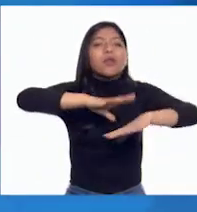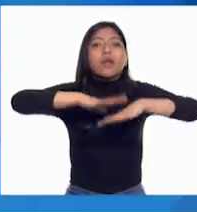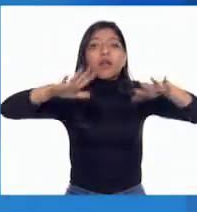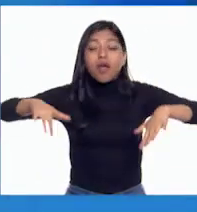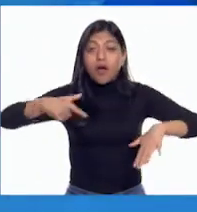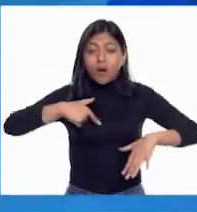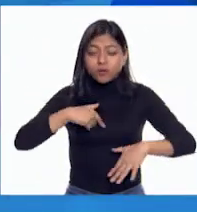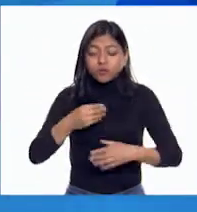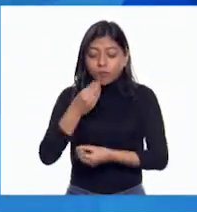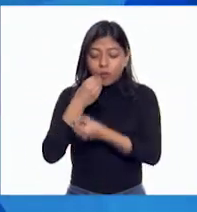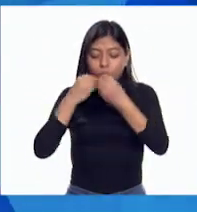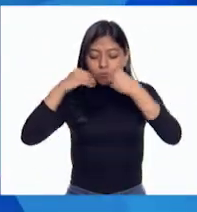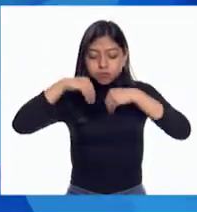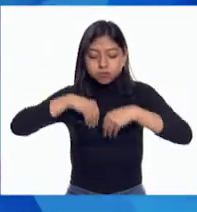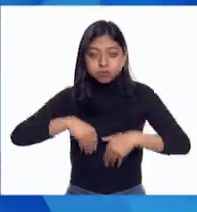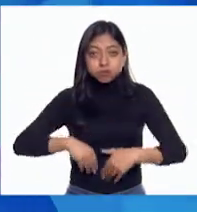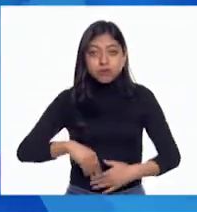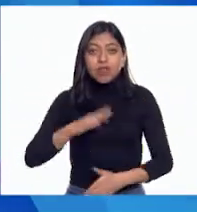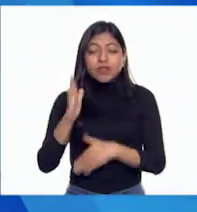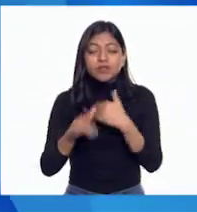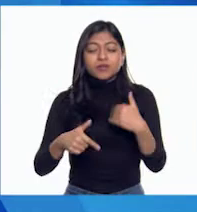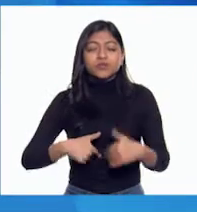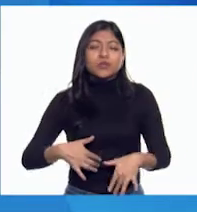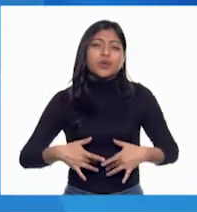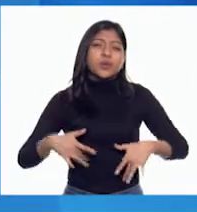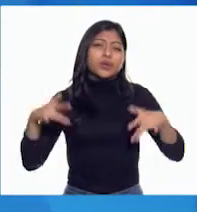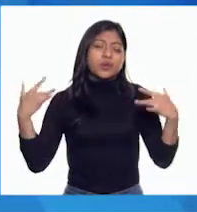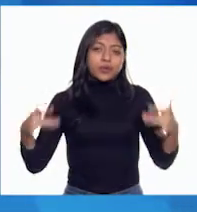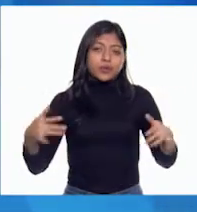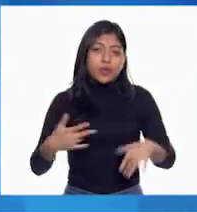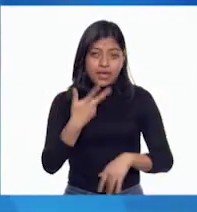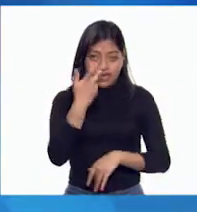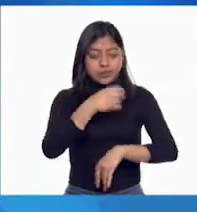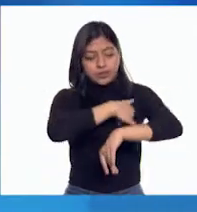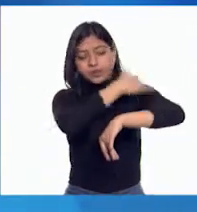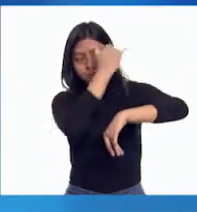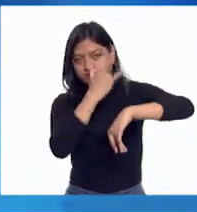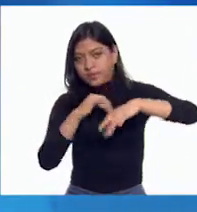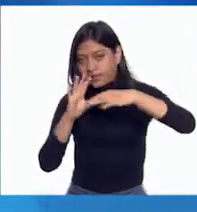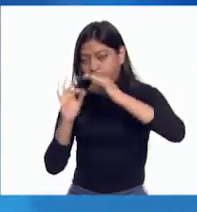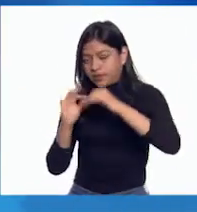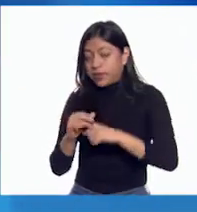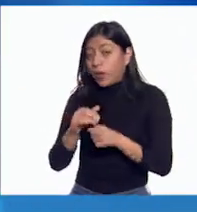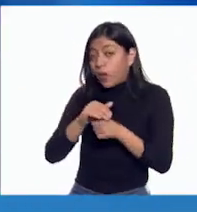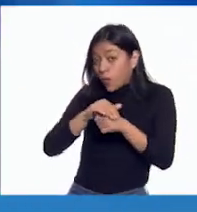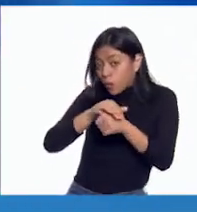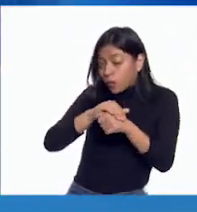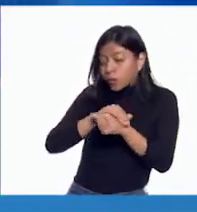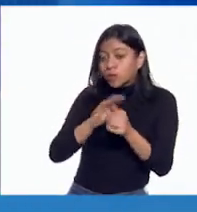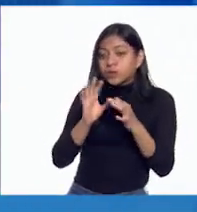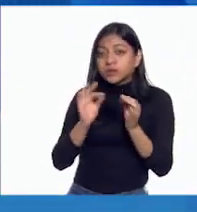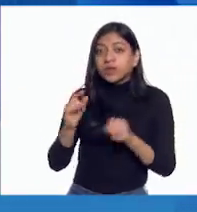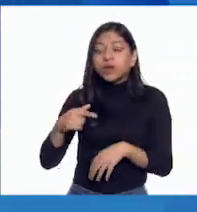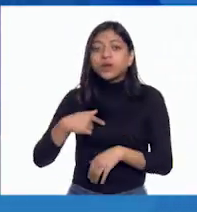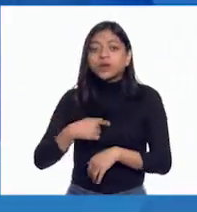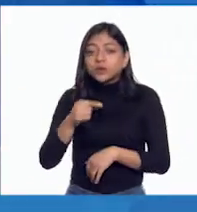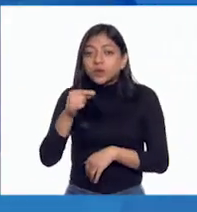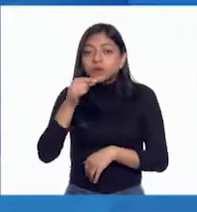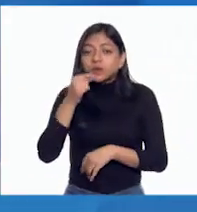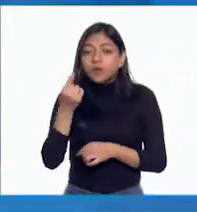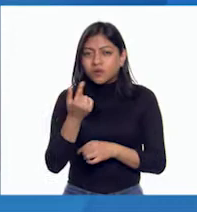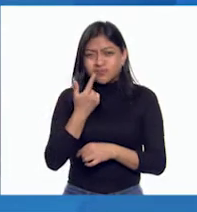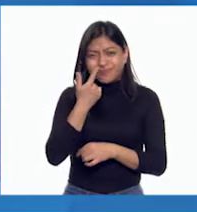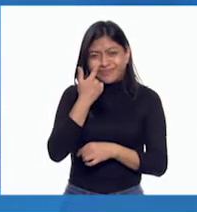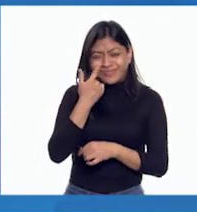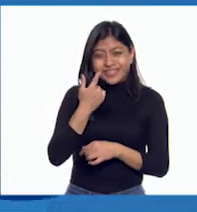en el estómago, por eso luego me duele la pancita». La tortuga comentó, «A mí una vez se me metió un popote en la nariz.